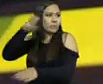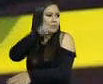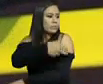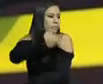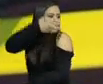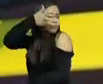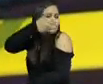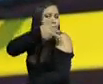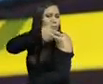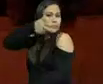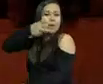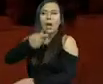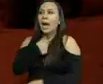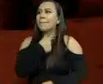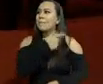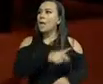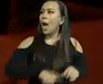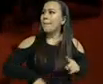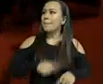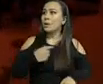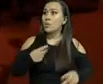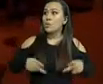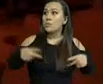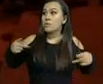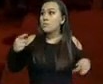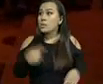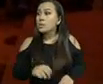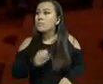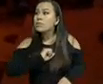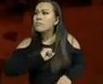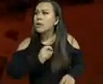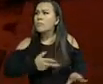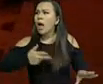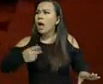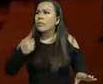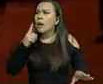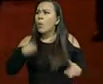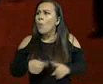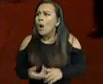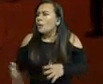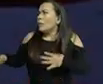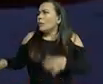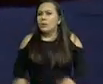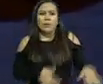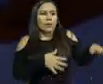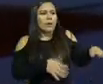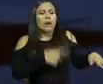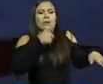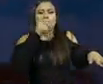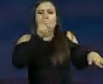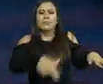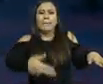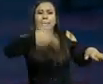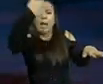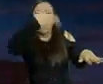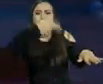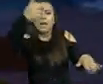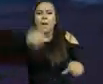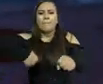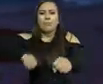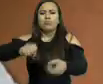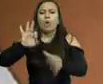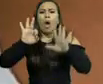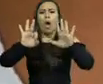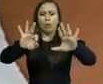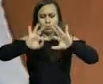cuando el recorrido en mi planeta y el correo en los gatillos y papá para el meteoro hablado aquí del page de la entidad que le dio como